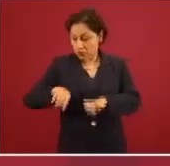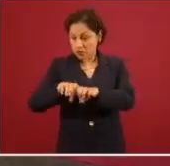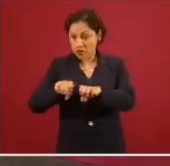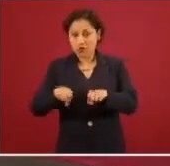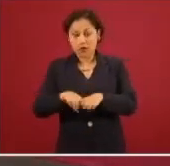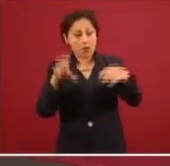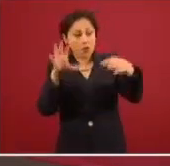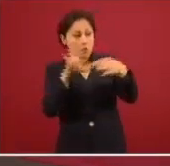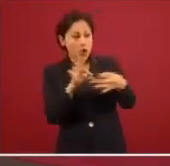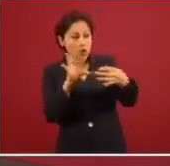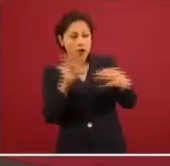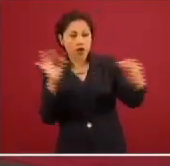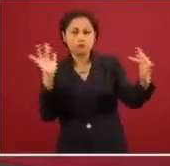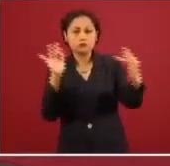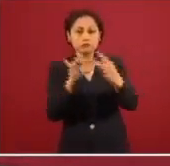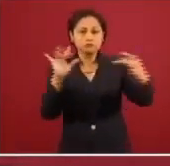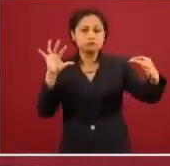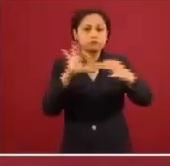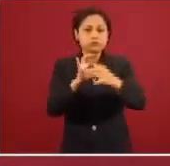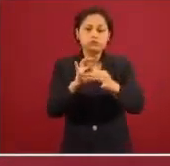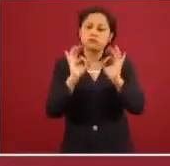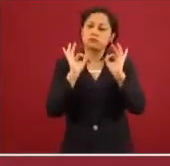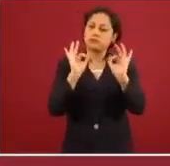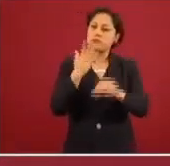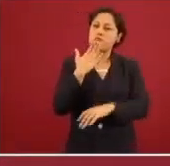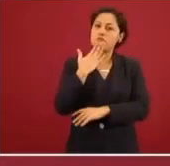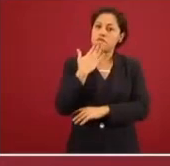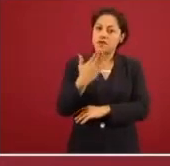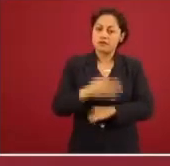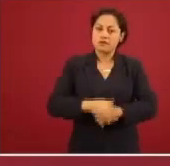ha permitido el que